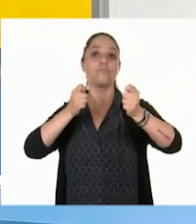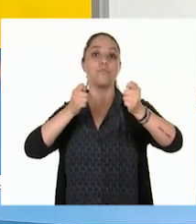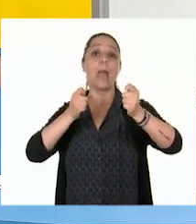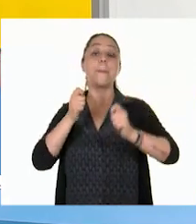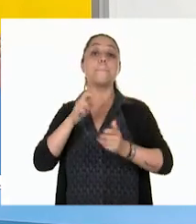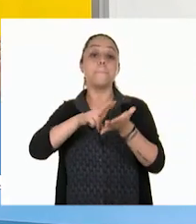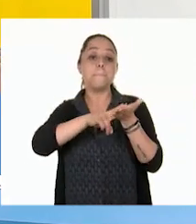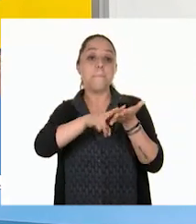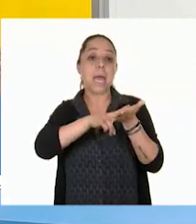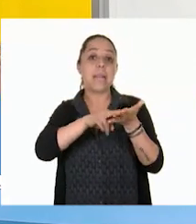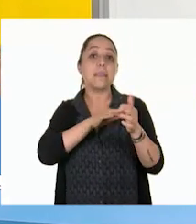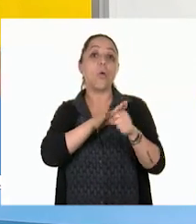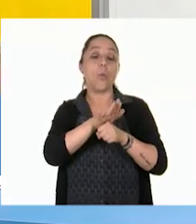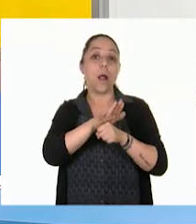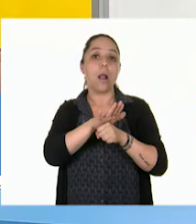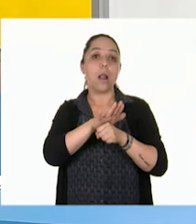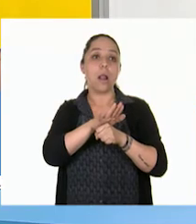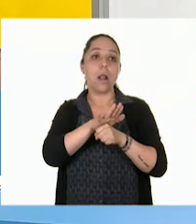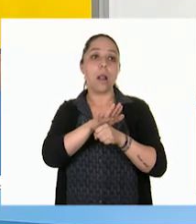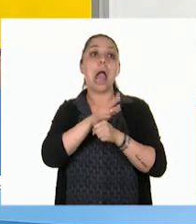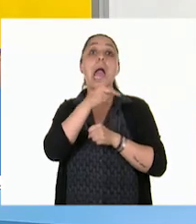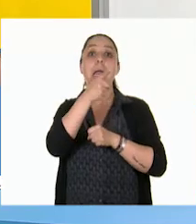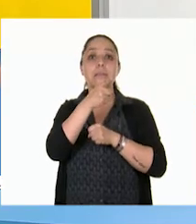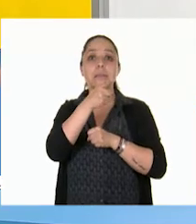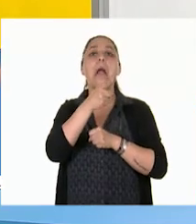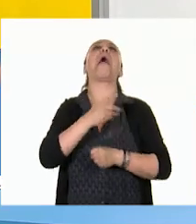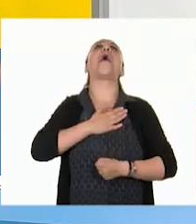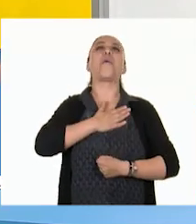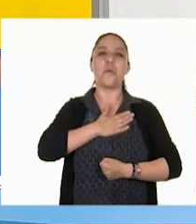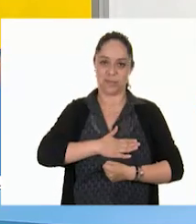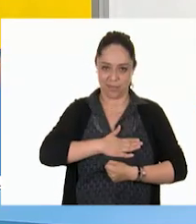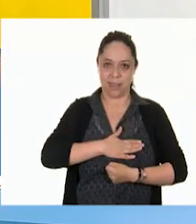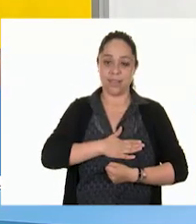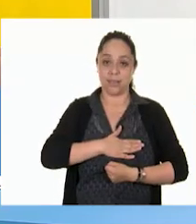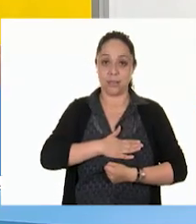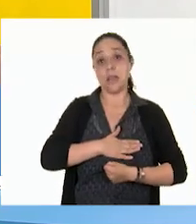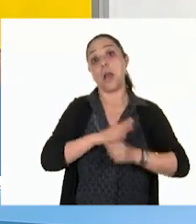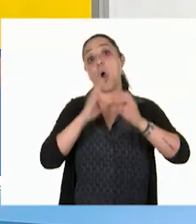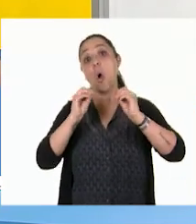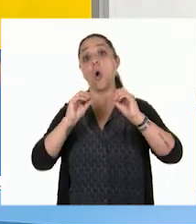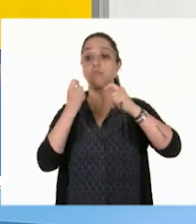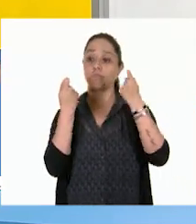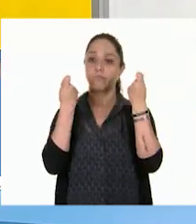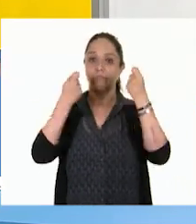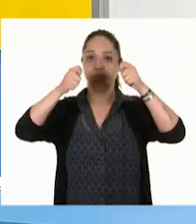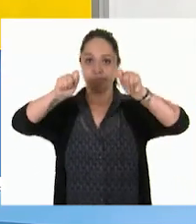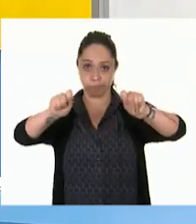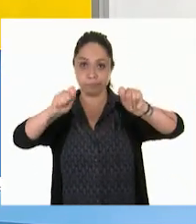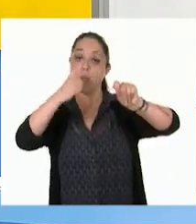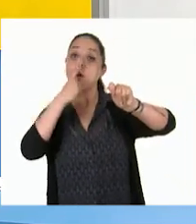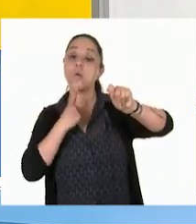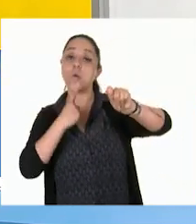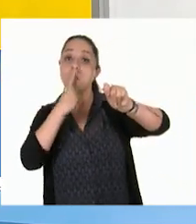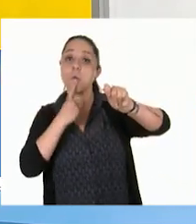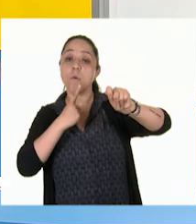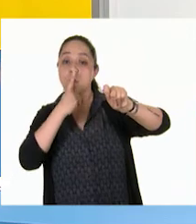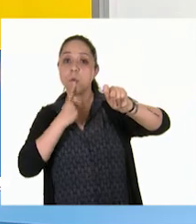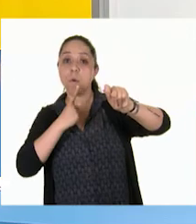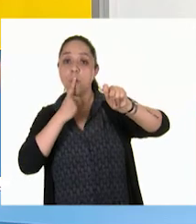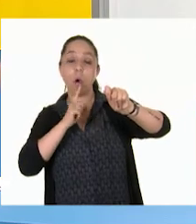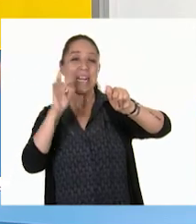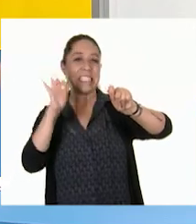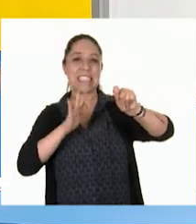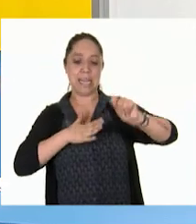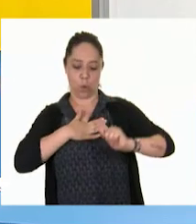verde si se trata de una situación justa o bien con rojo si se trata de